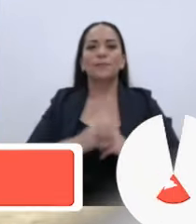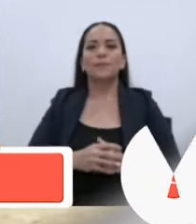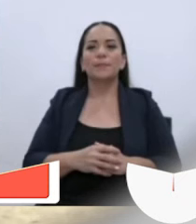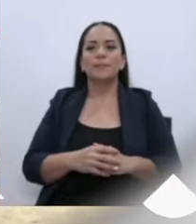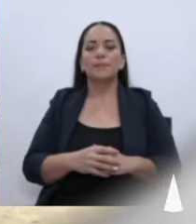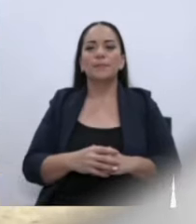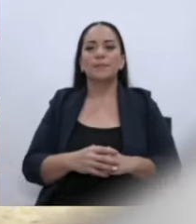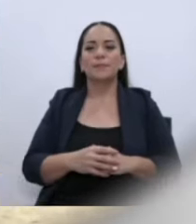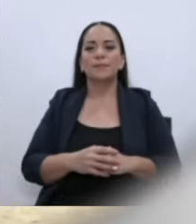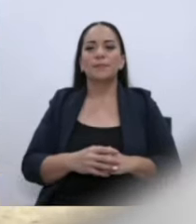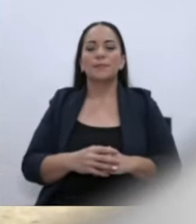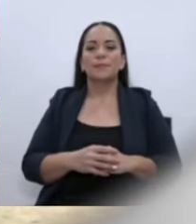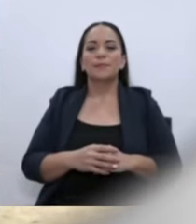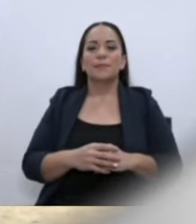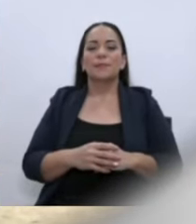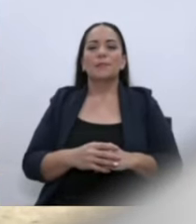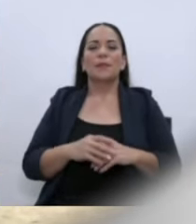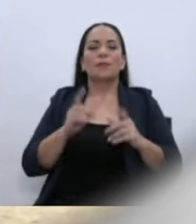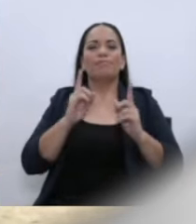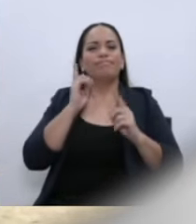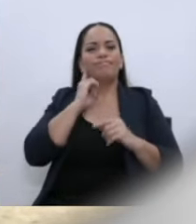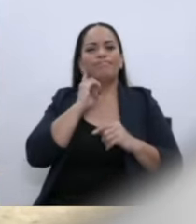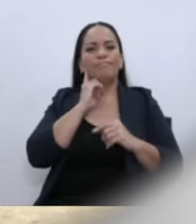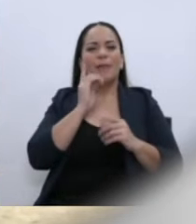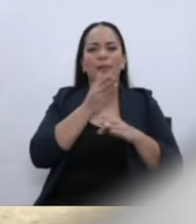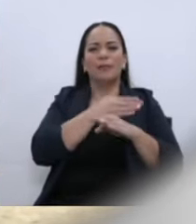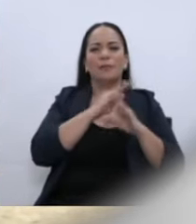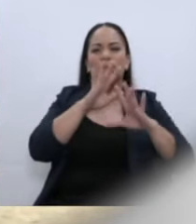a mí me llamaron a declarar ya